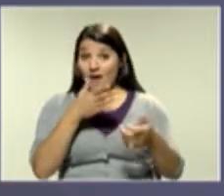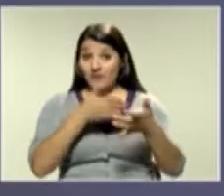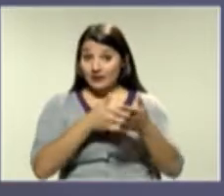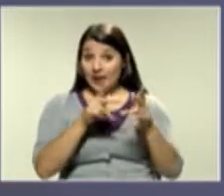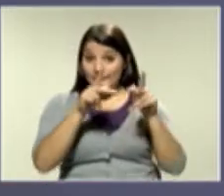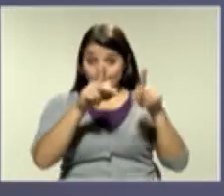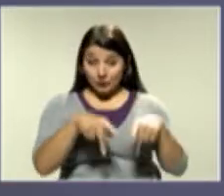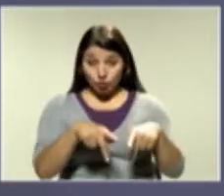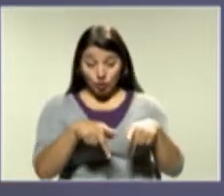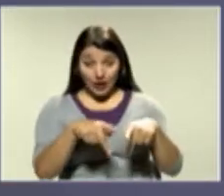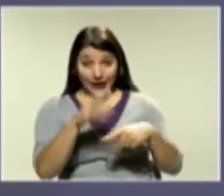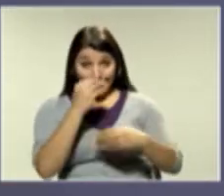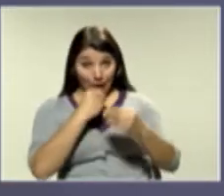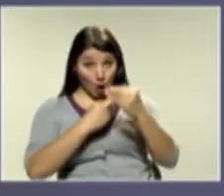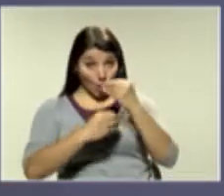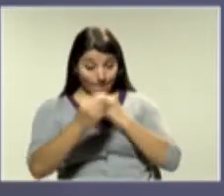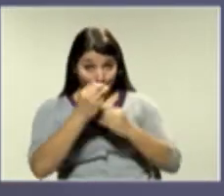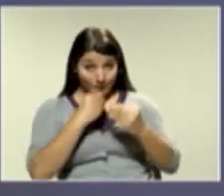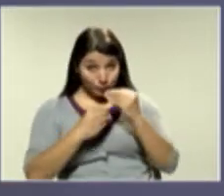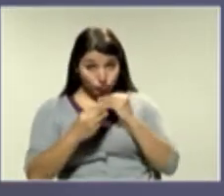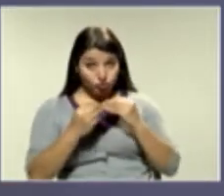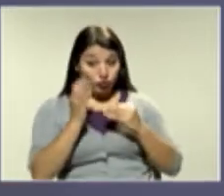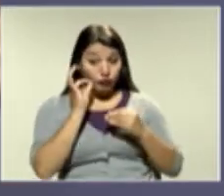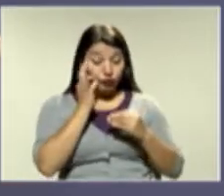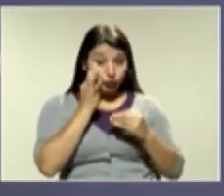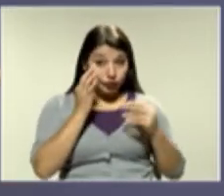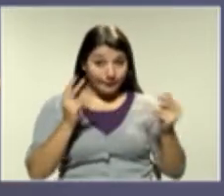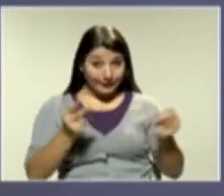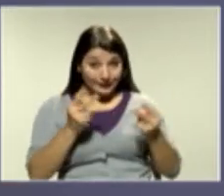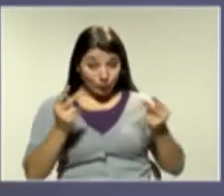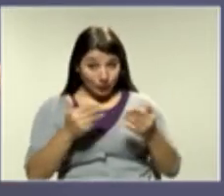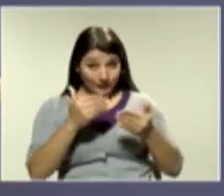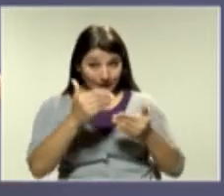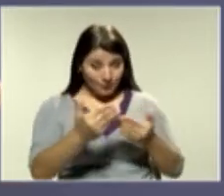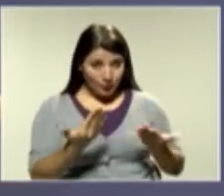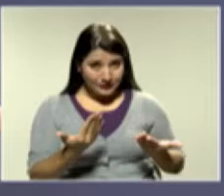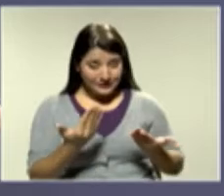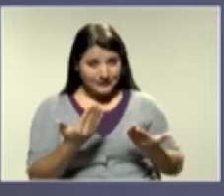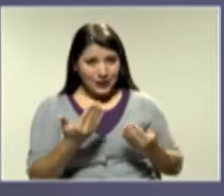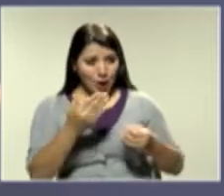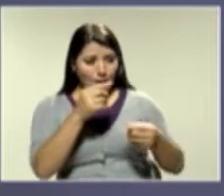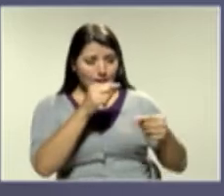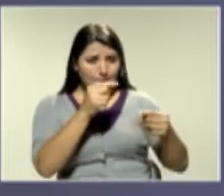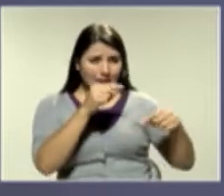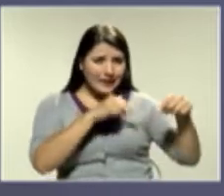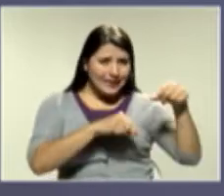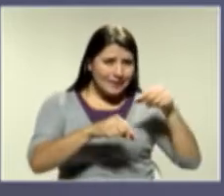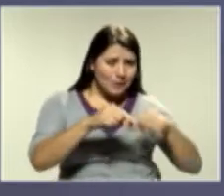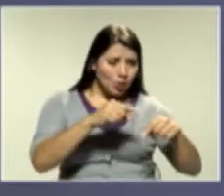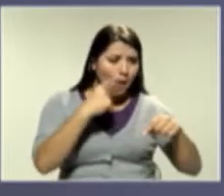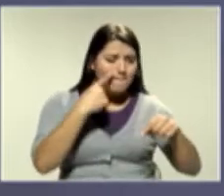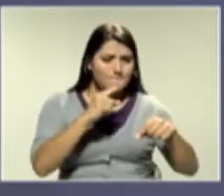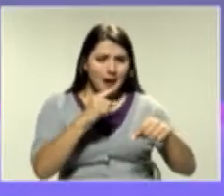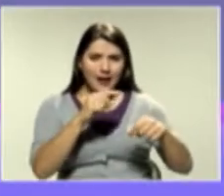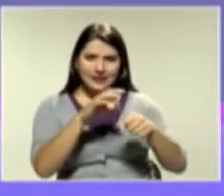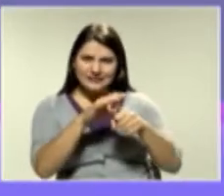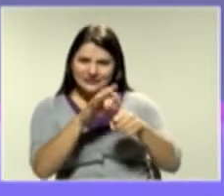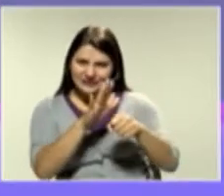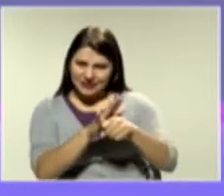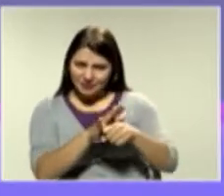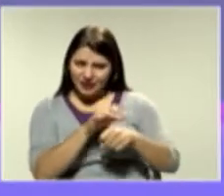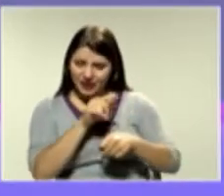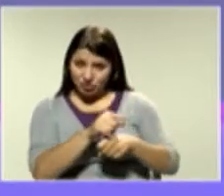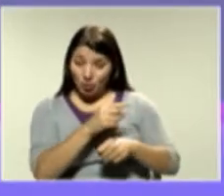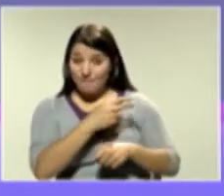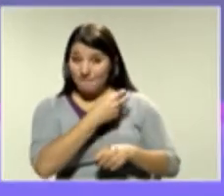que consumimos luego estos alimentos? ¿Los agroquímicos son literalmente venenos? Pues sí,